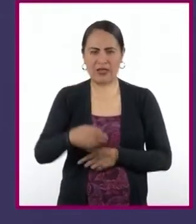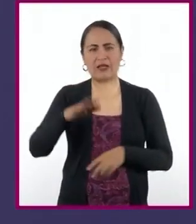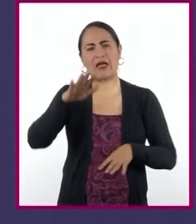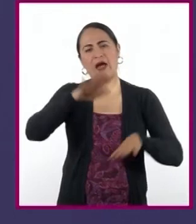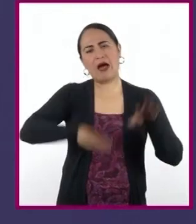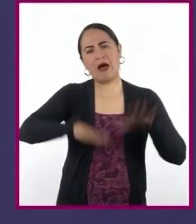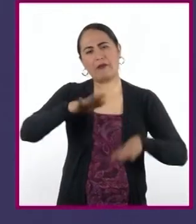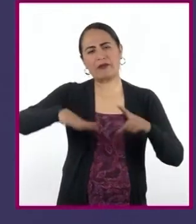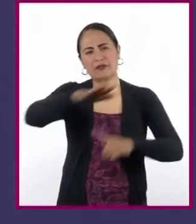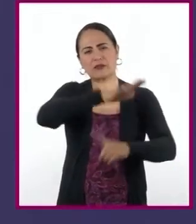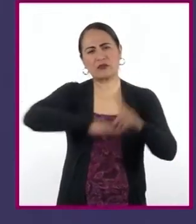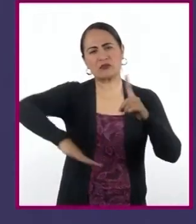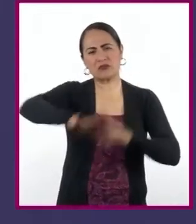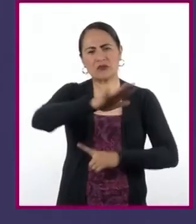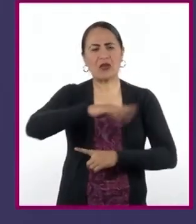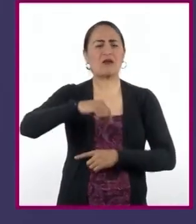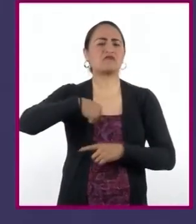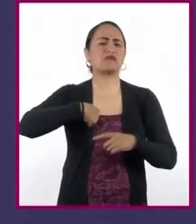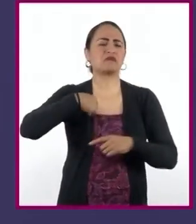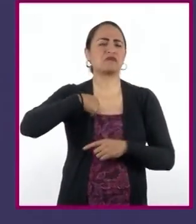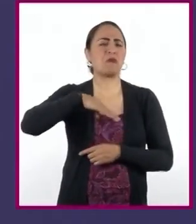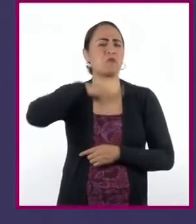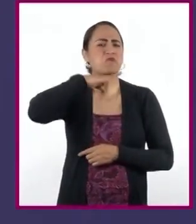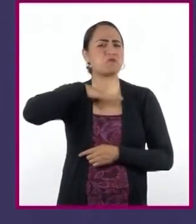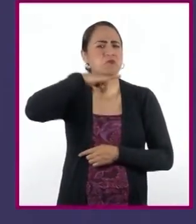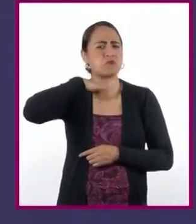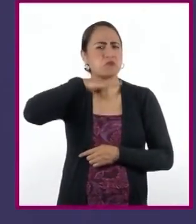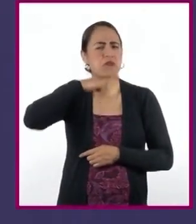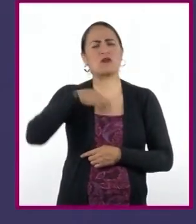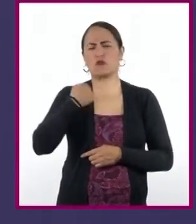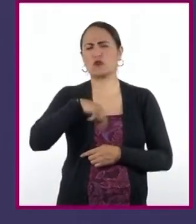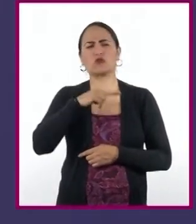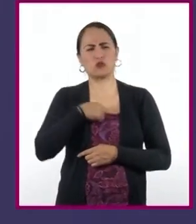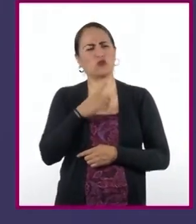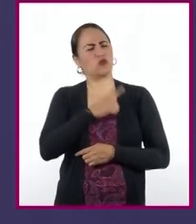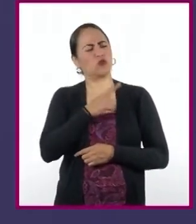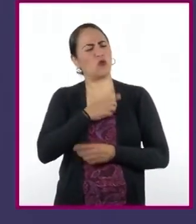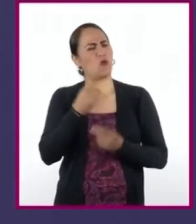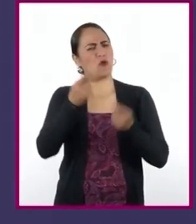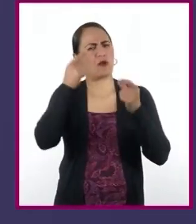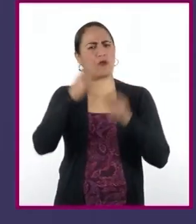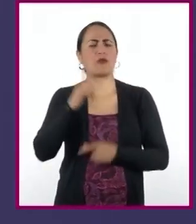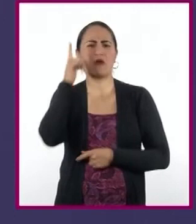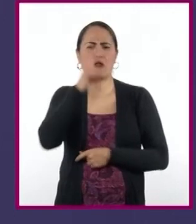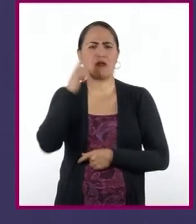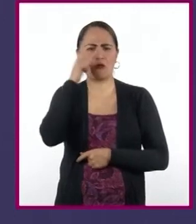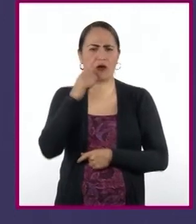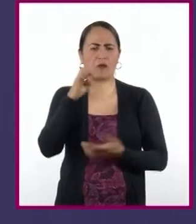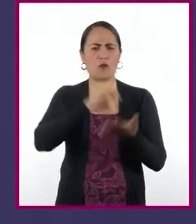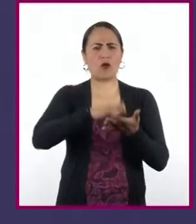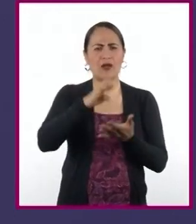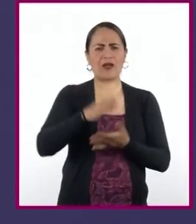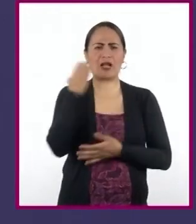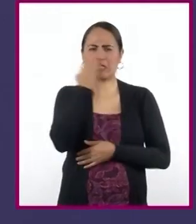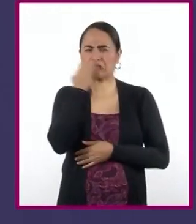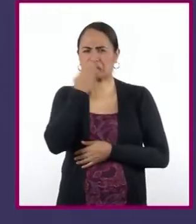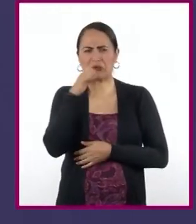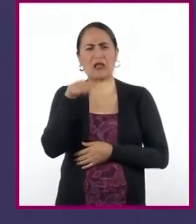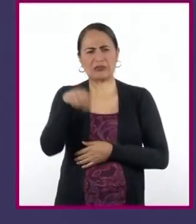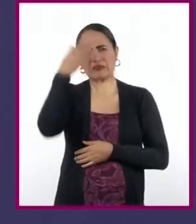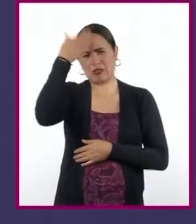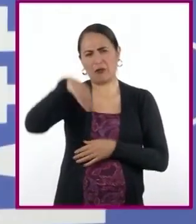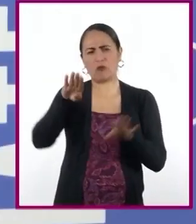que quizá de manera inconsciente ya sabemos qué tipo de lenguaje debemos utilizar. La escuela es uno de esos